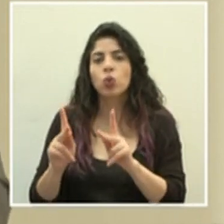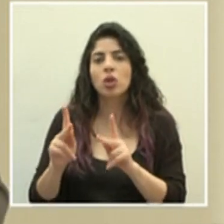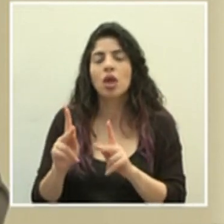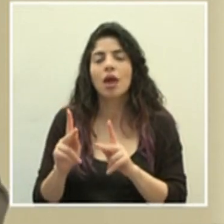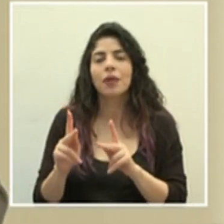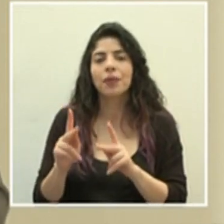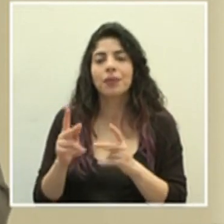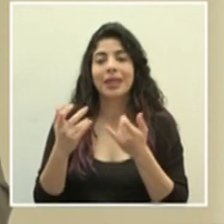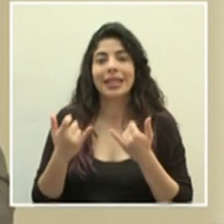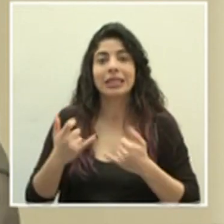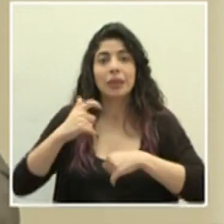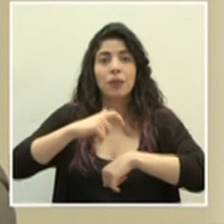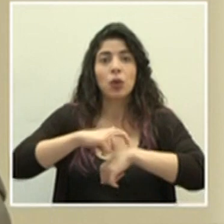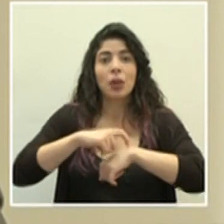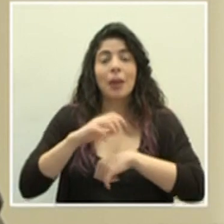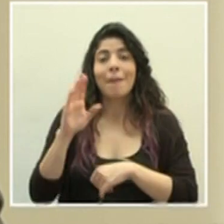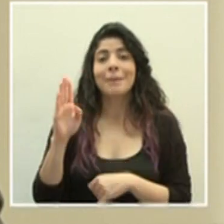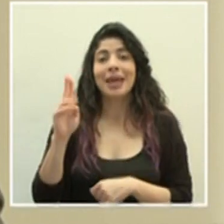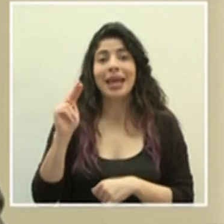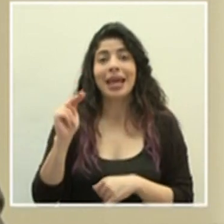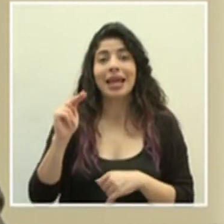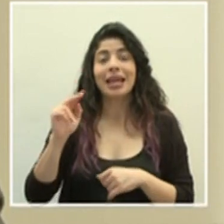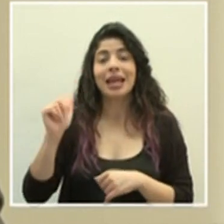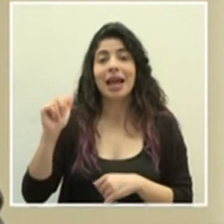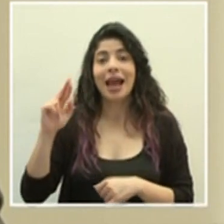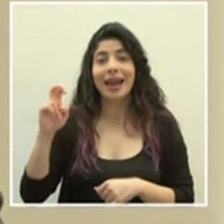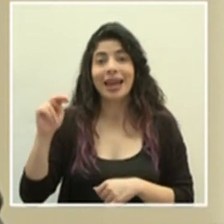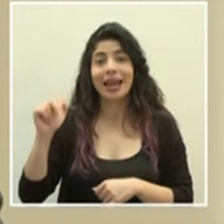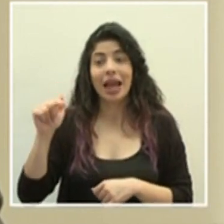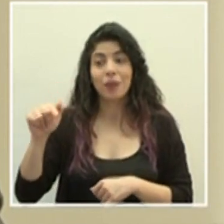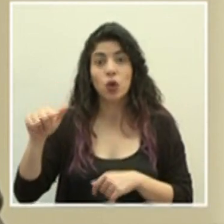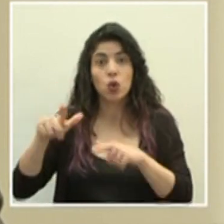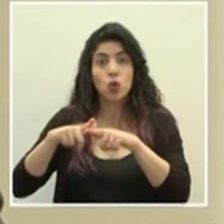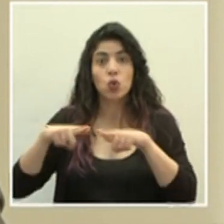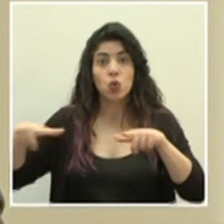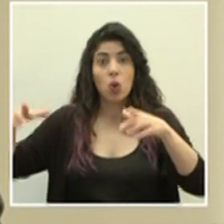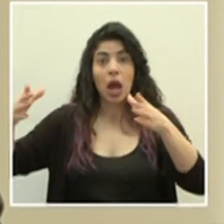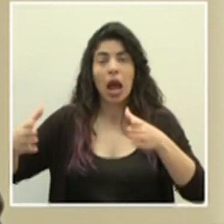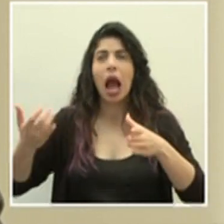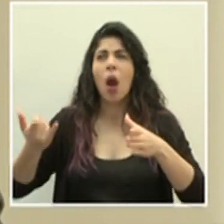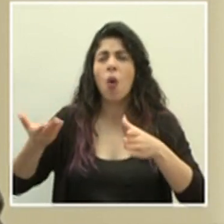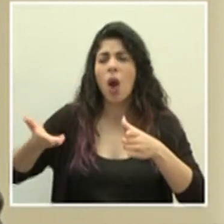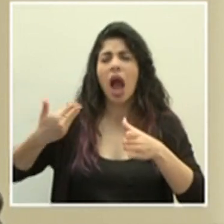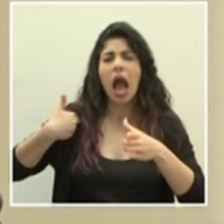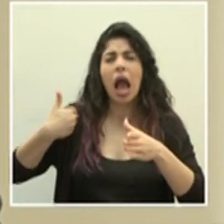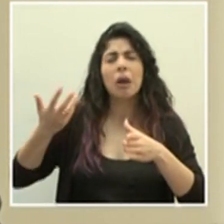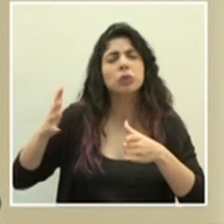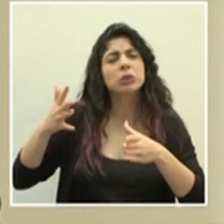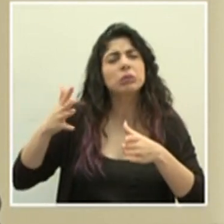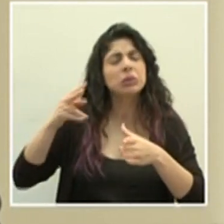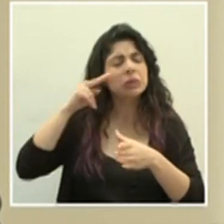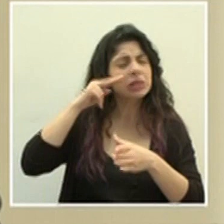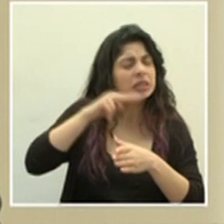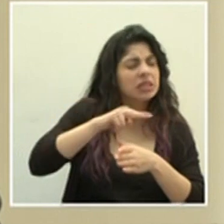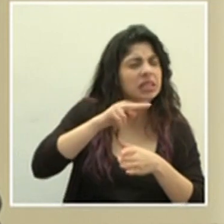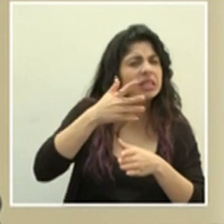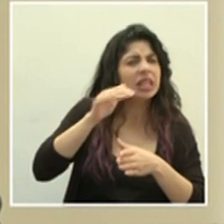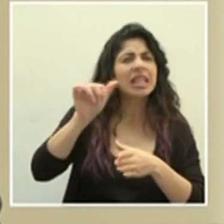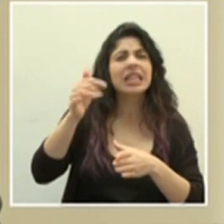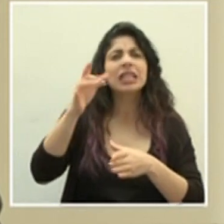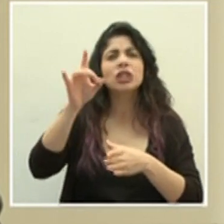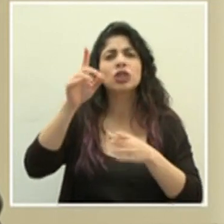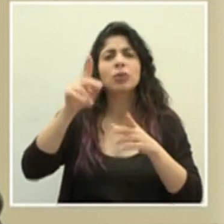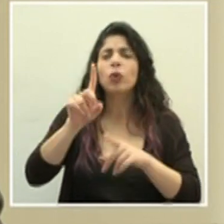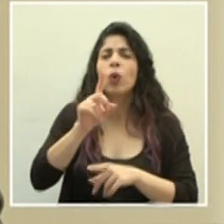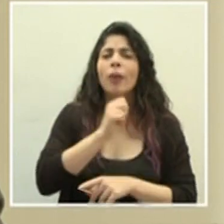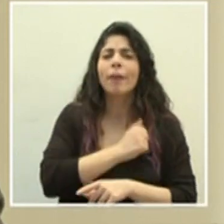el BN Arenas, tenemos aproximadamente, déjeme ver, 18 personas,